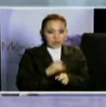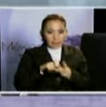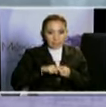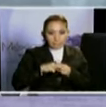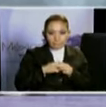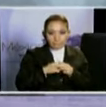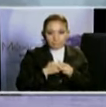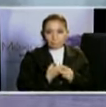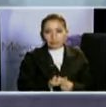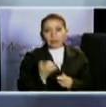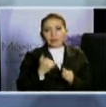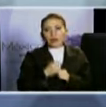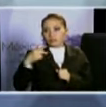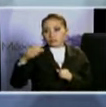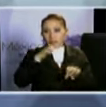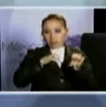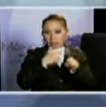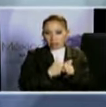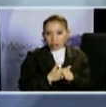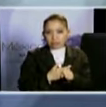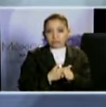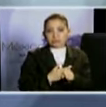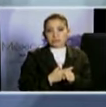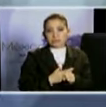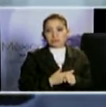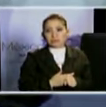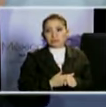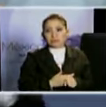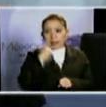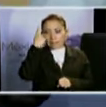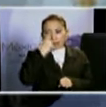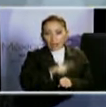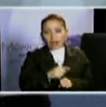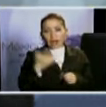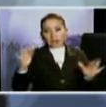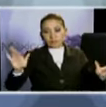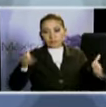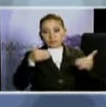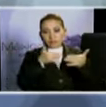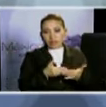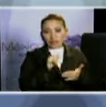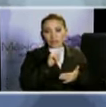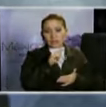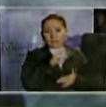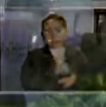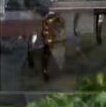comenzamos con usted, embajador, para irnos a cerrar con Antonio.